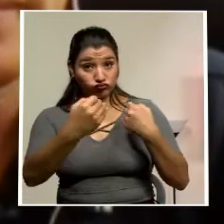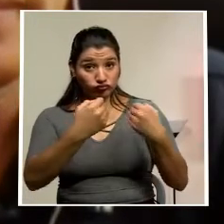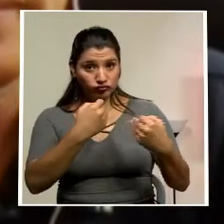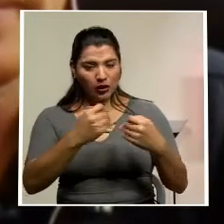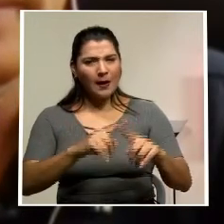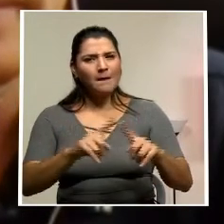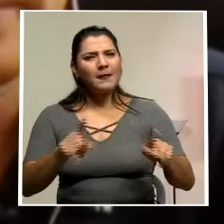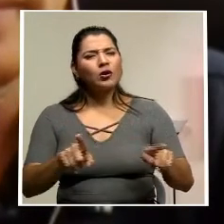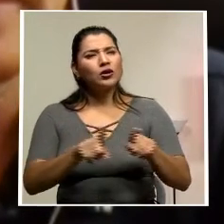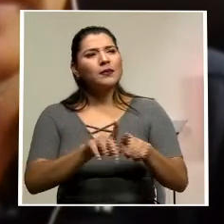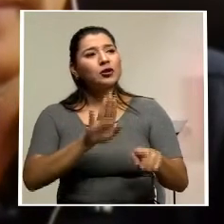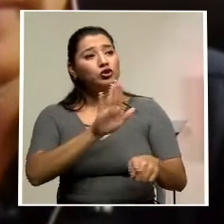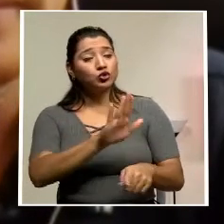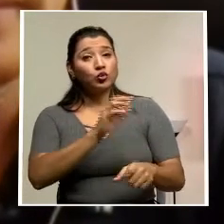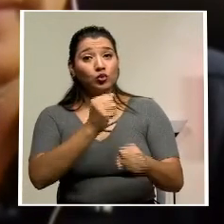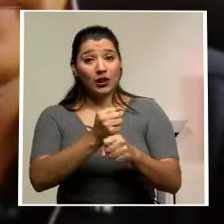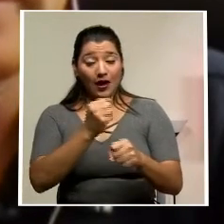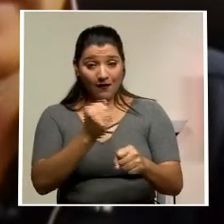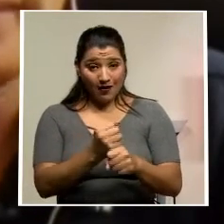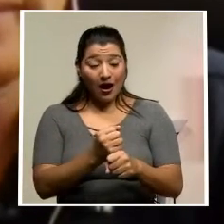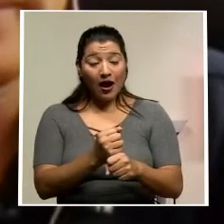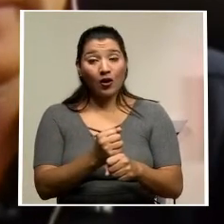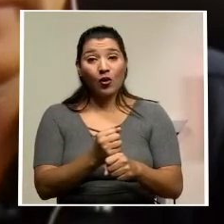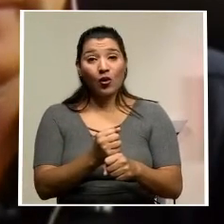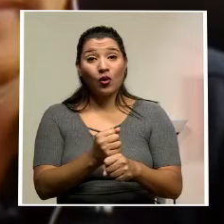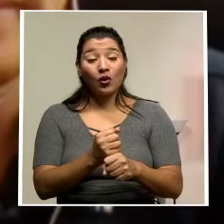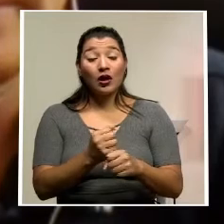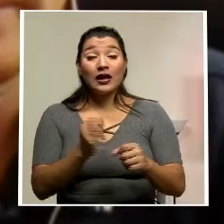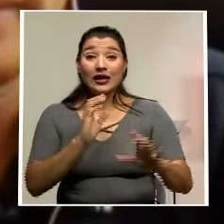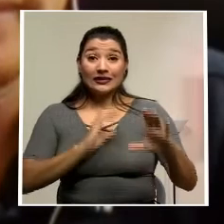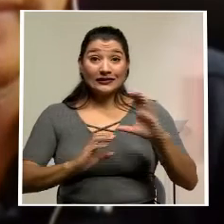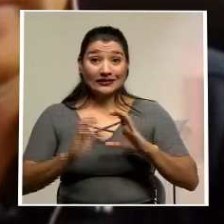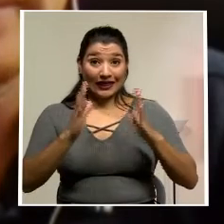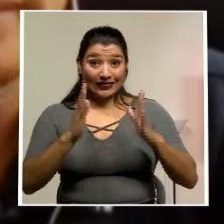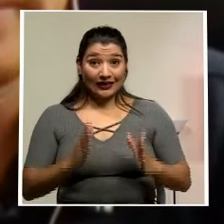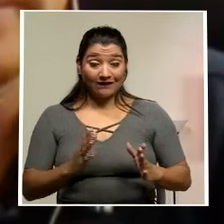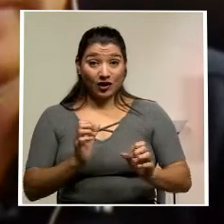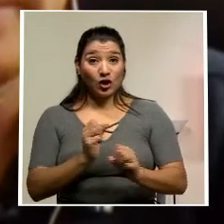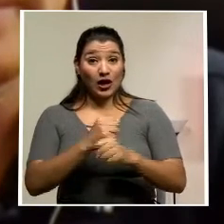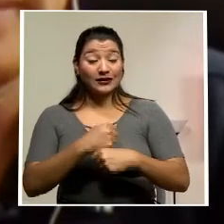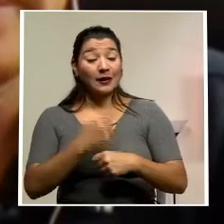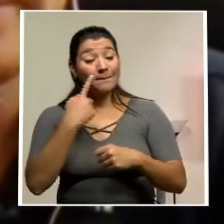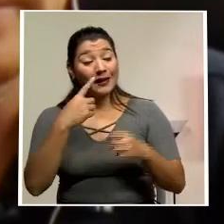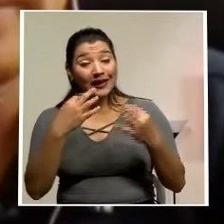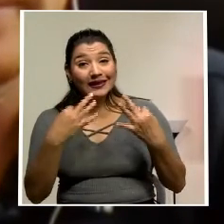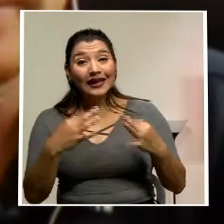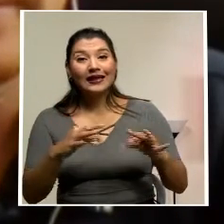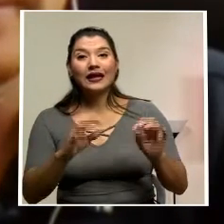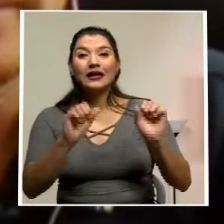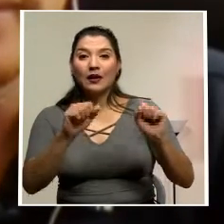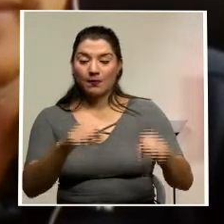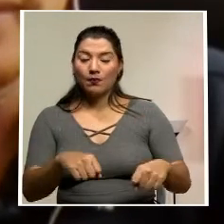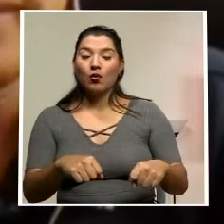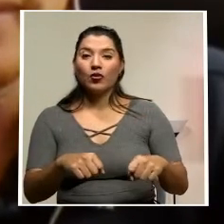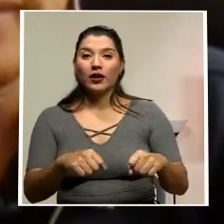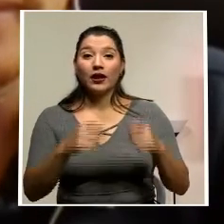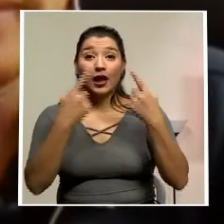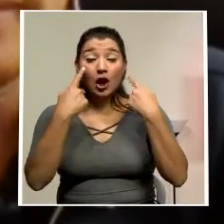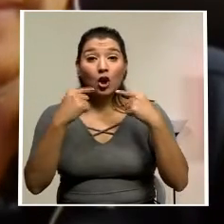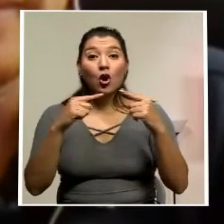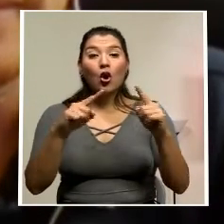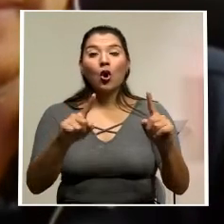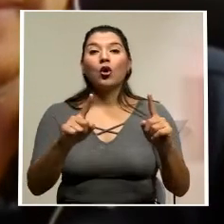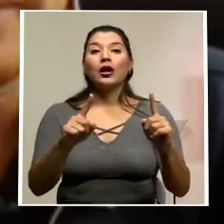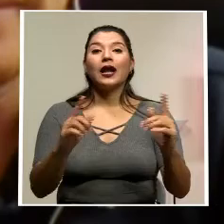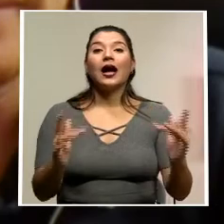el trabajo que ustedes hacen, que los científicos hacen para tratar de reconectar esta